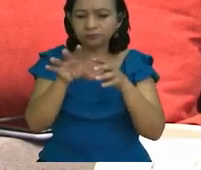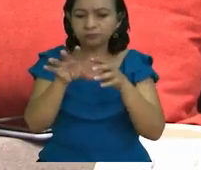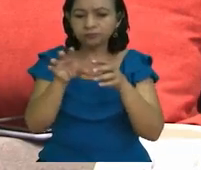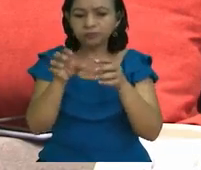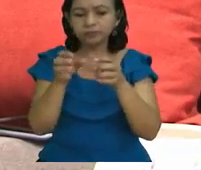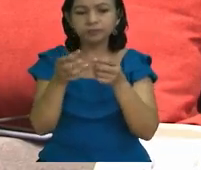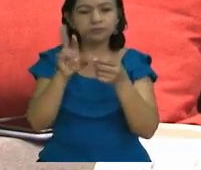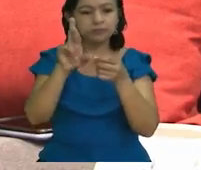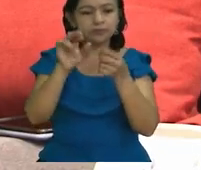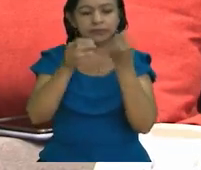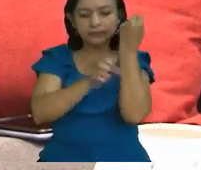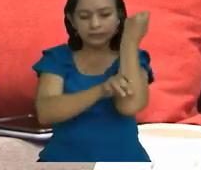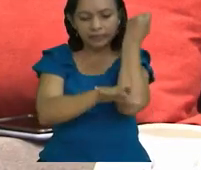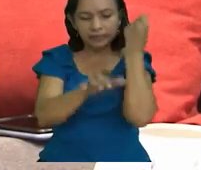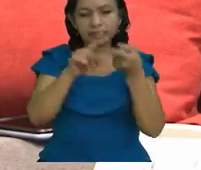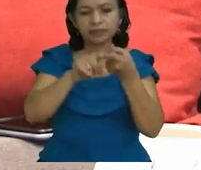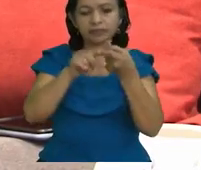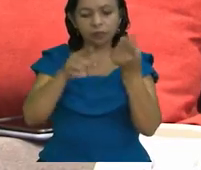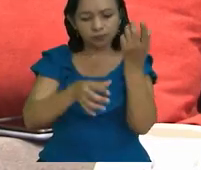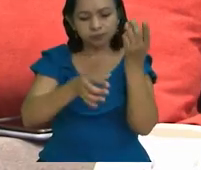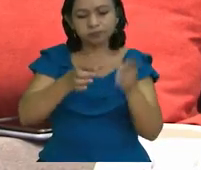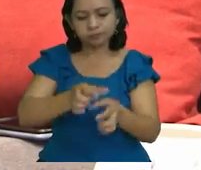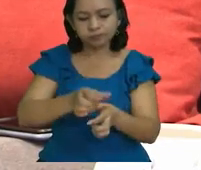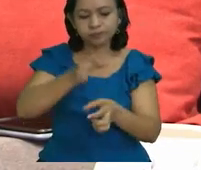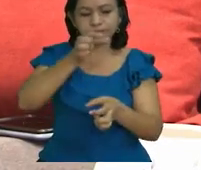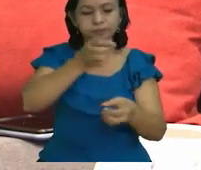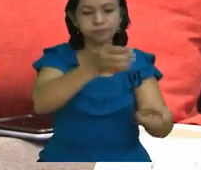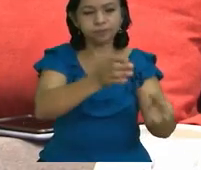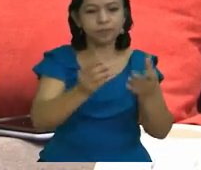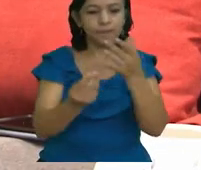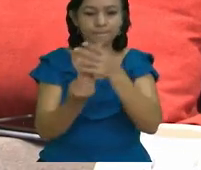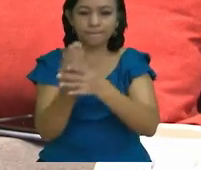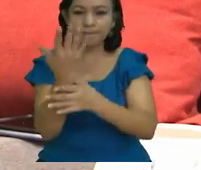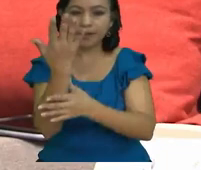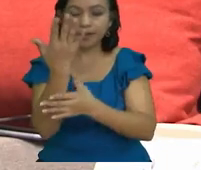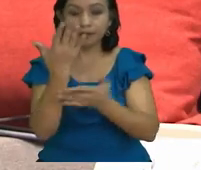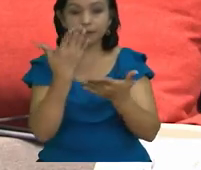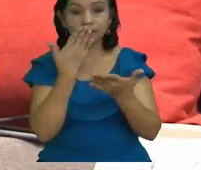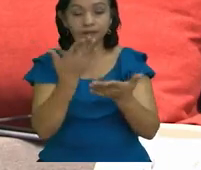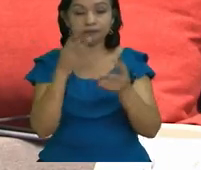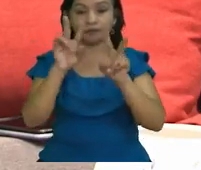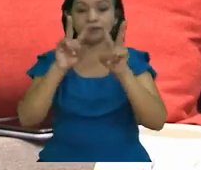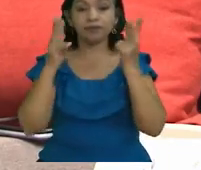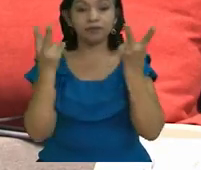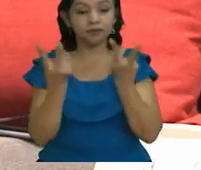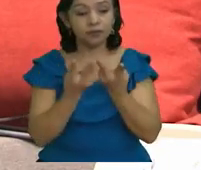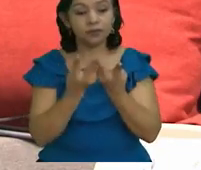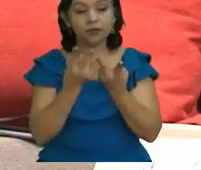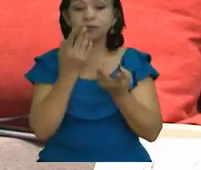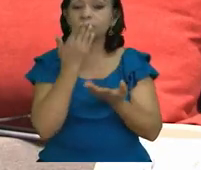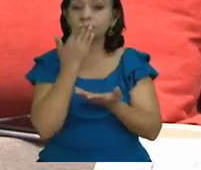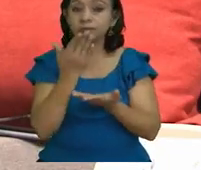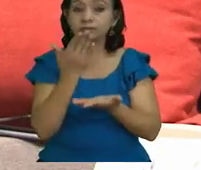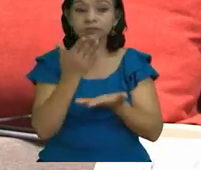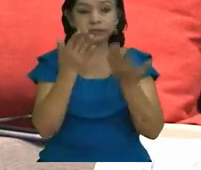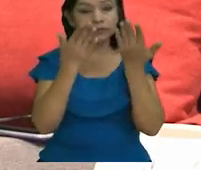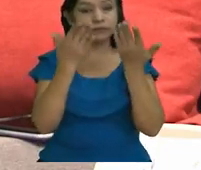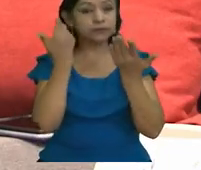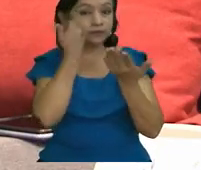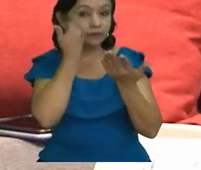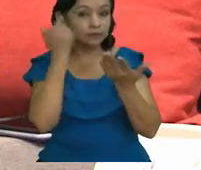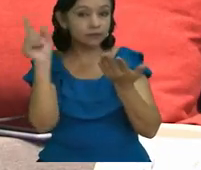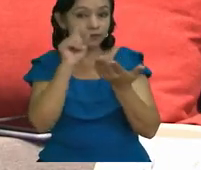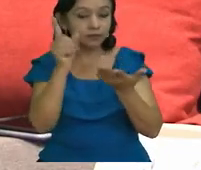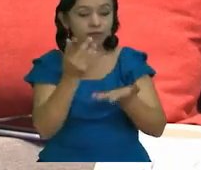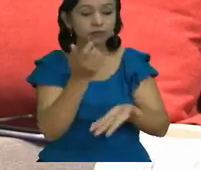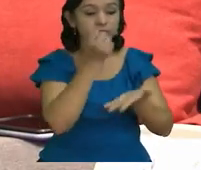de plantas, de cítricos, la entrega de plantas sanas, de hortalizas. En el caso también hemos estado trabajando con la